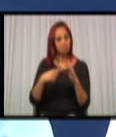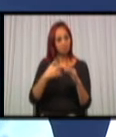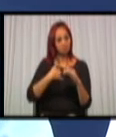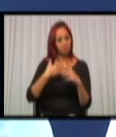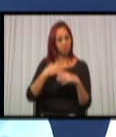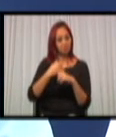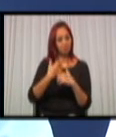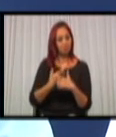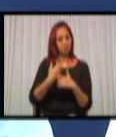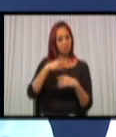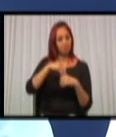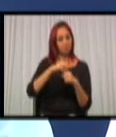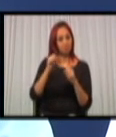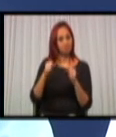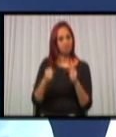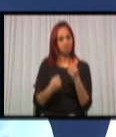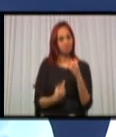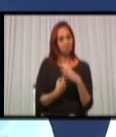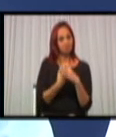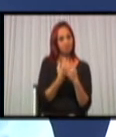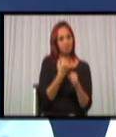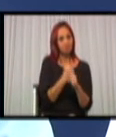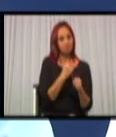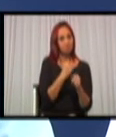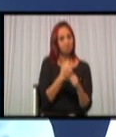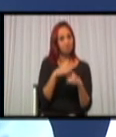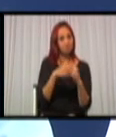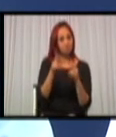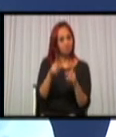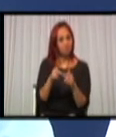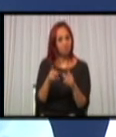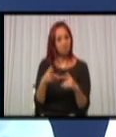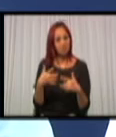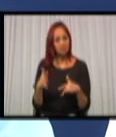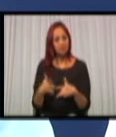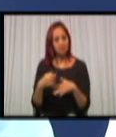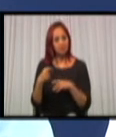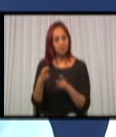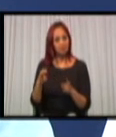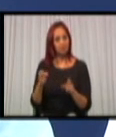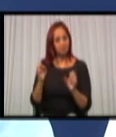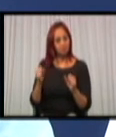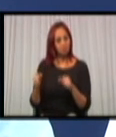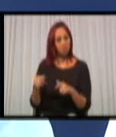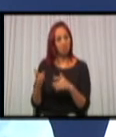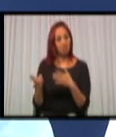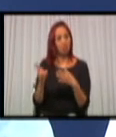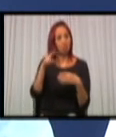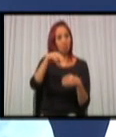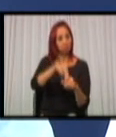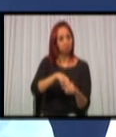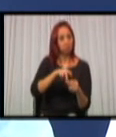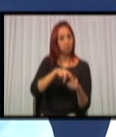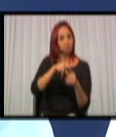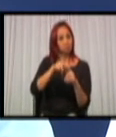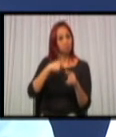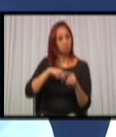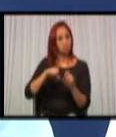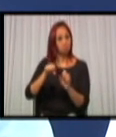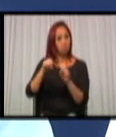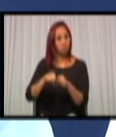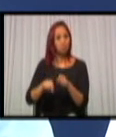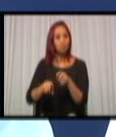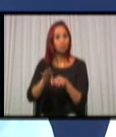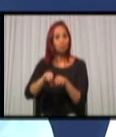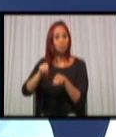creando dentro de la Municipalidad una bolsa de empleo para que todas aquellas empresas de la región se puedan reclutar y entonces nosotros así poder ir